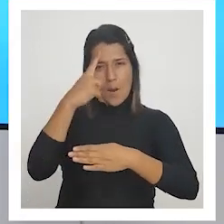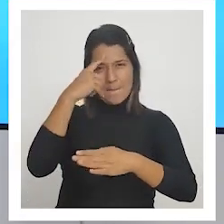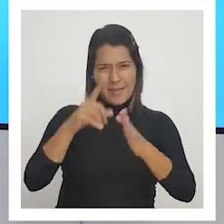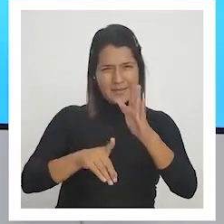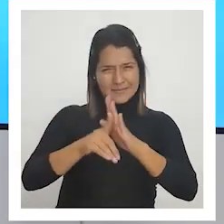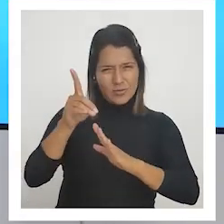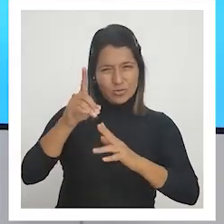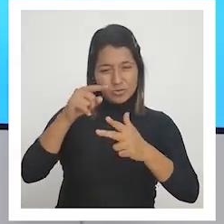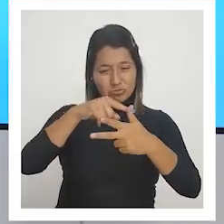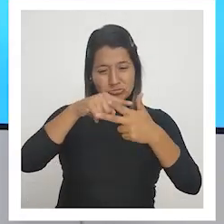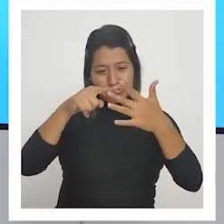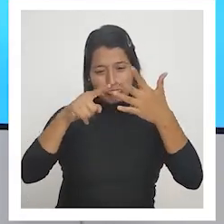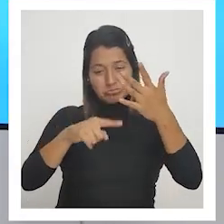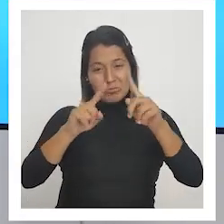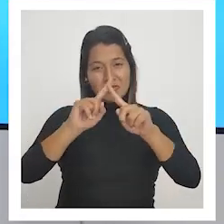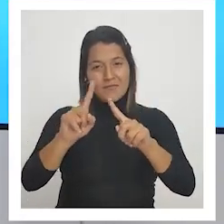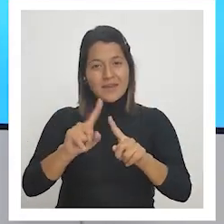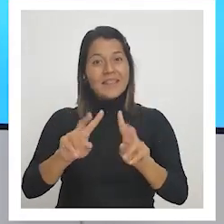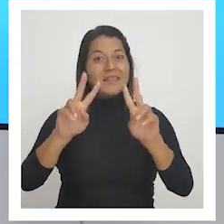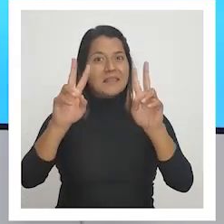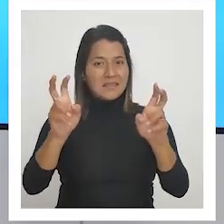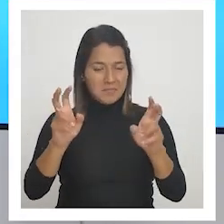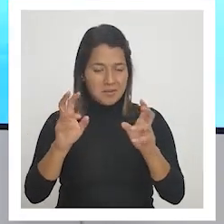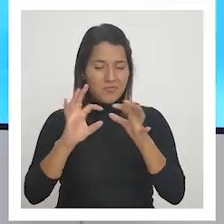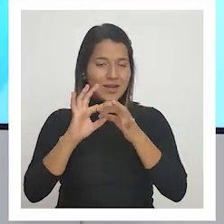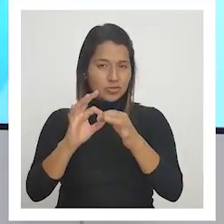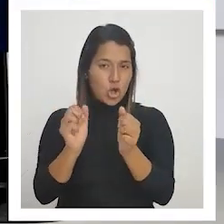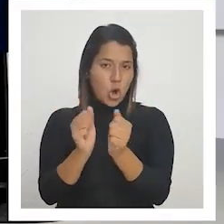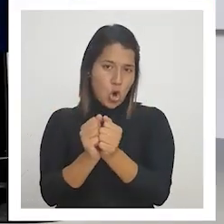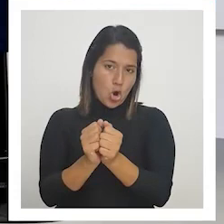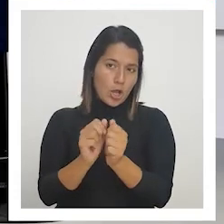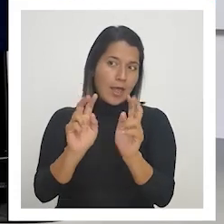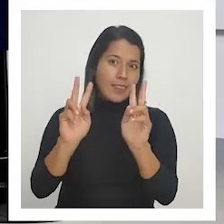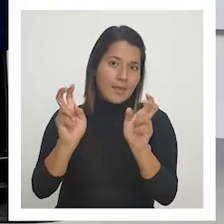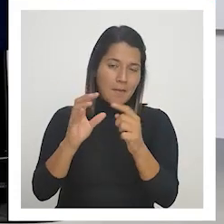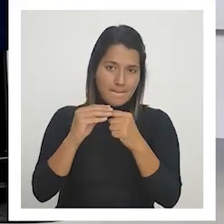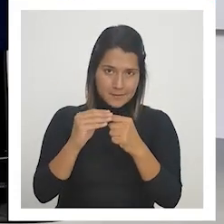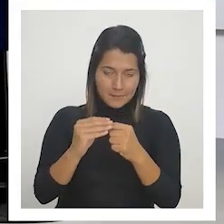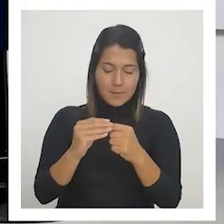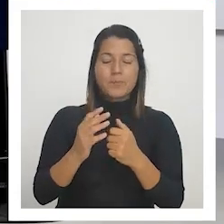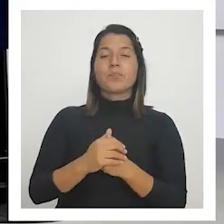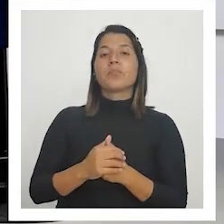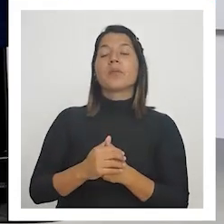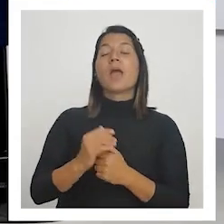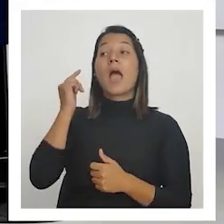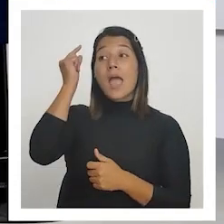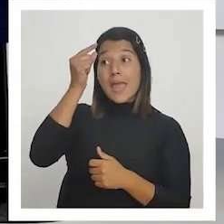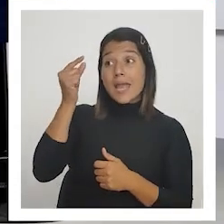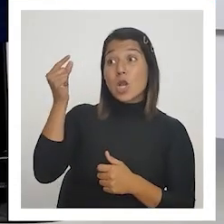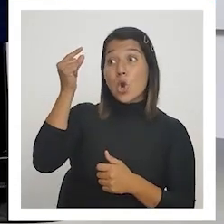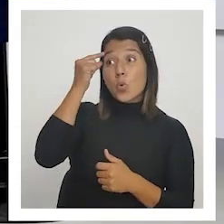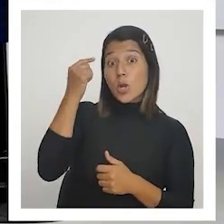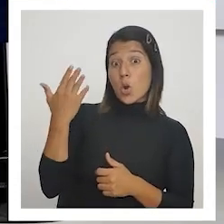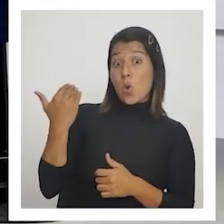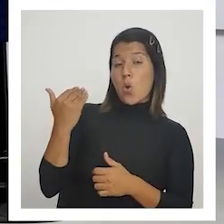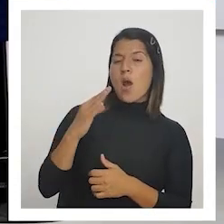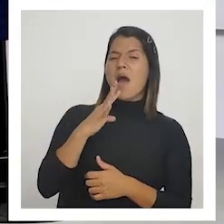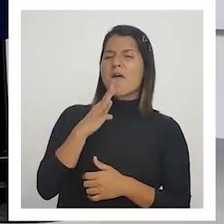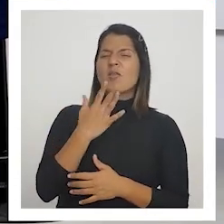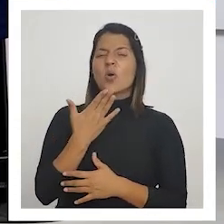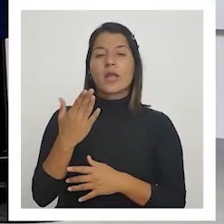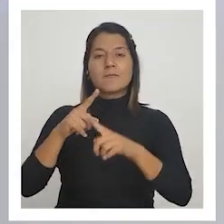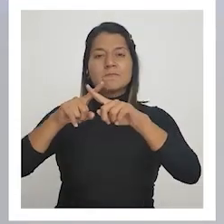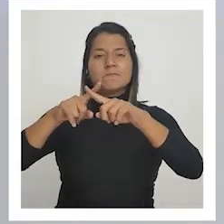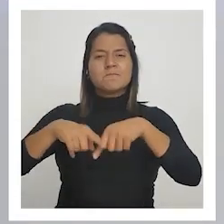situación. El gobierno habló recientemente de haber eliminado 100 y pico de cuellos de